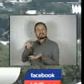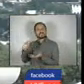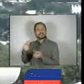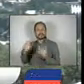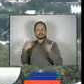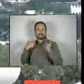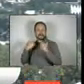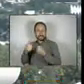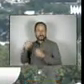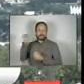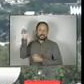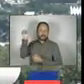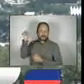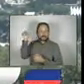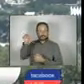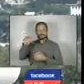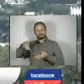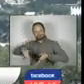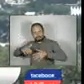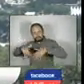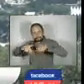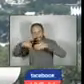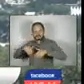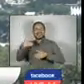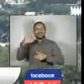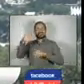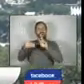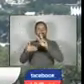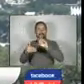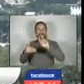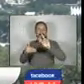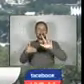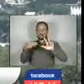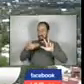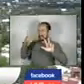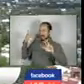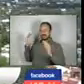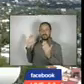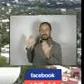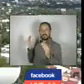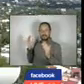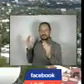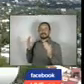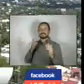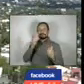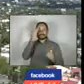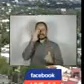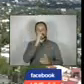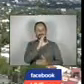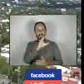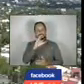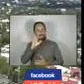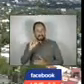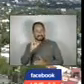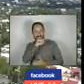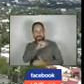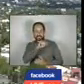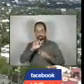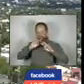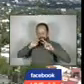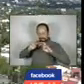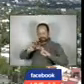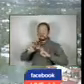públicas ha ejecutado el Estado en 2023 si se compara con años anteriores según el Instituto Centroamericano de Estudios Fiscales.